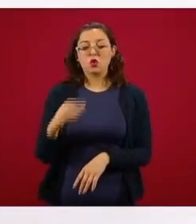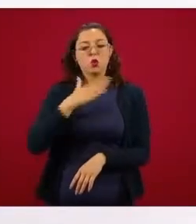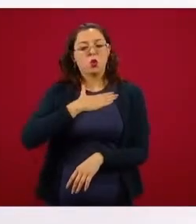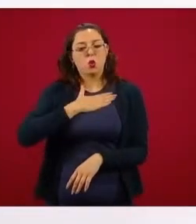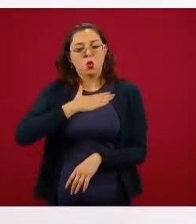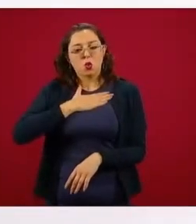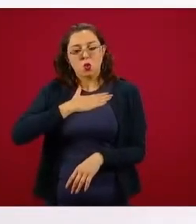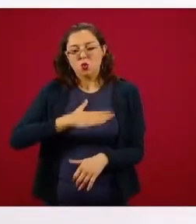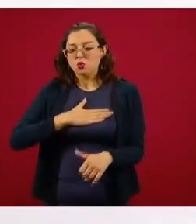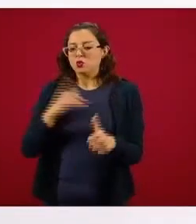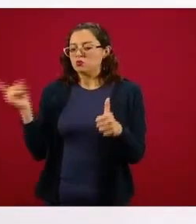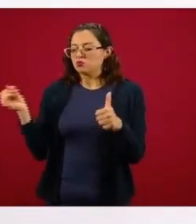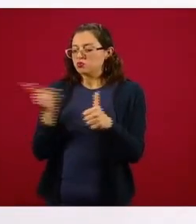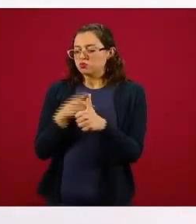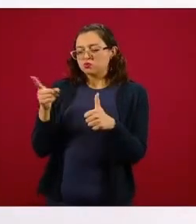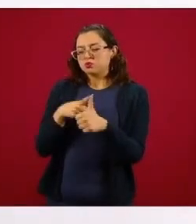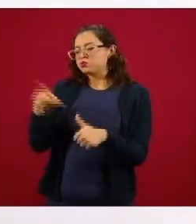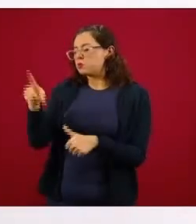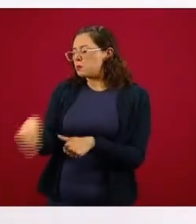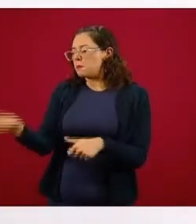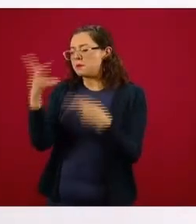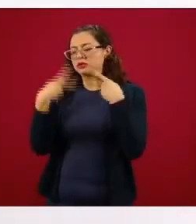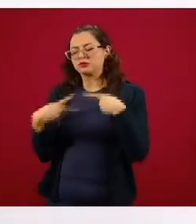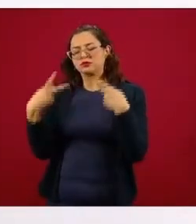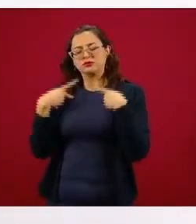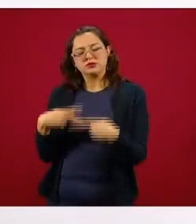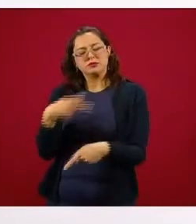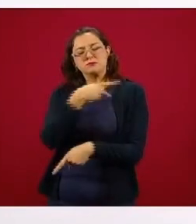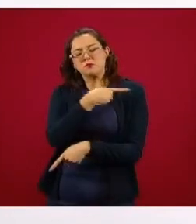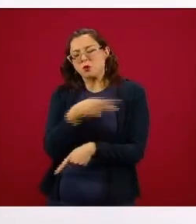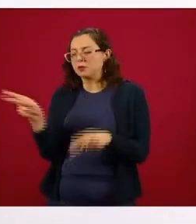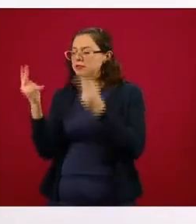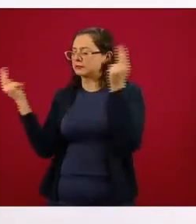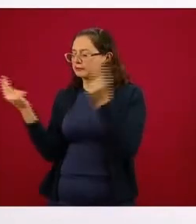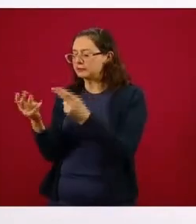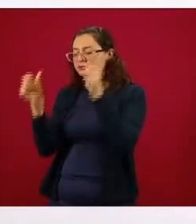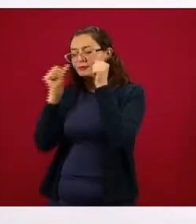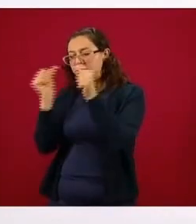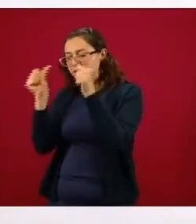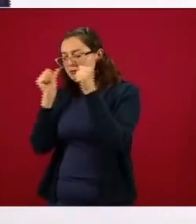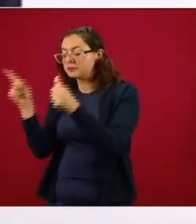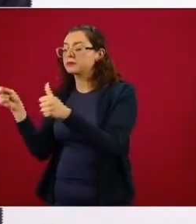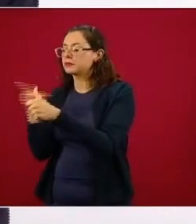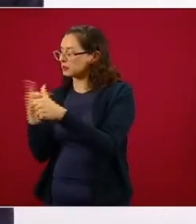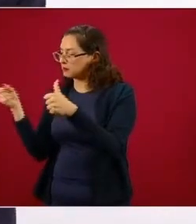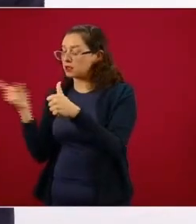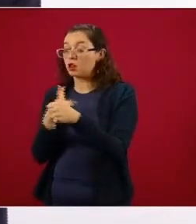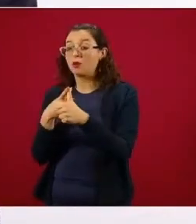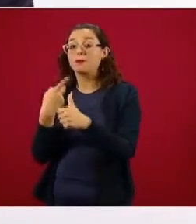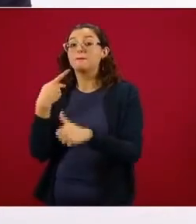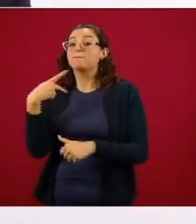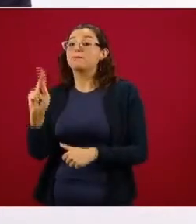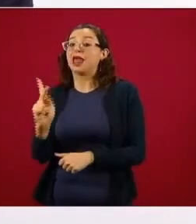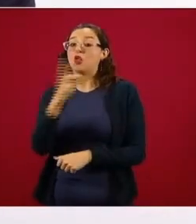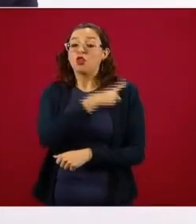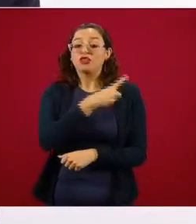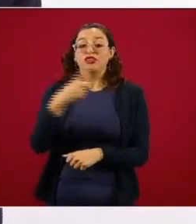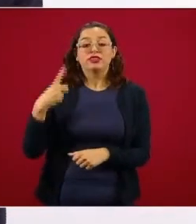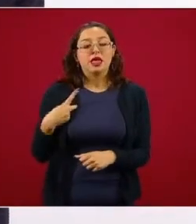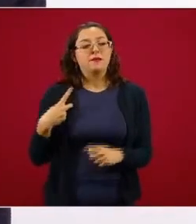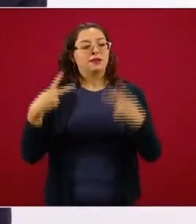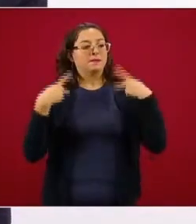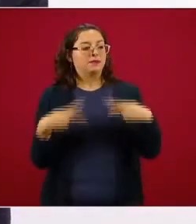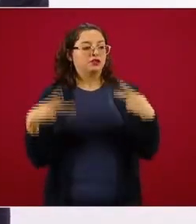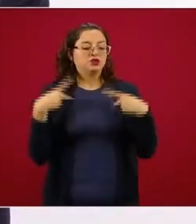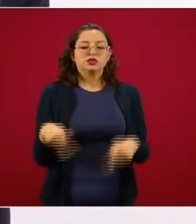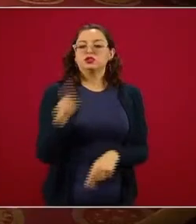darle preferencia a los más necesitados, tiene la obligación de procurar el bienestar de